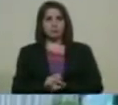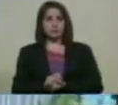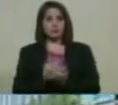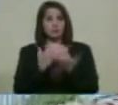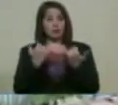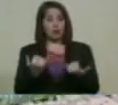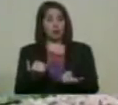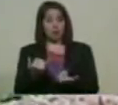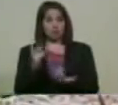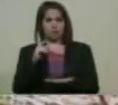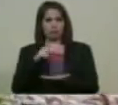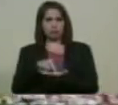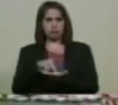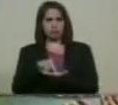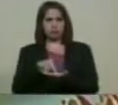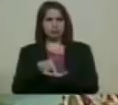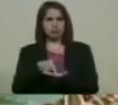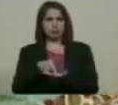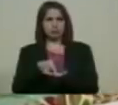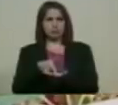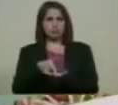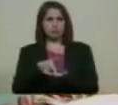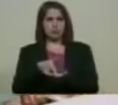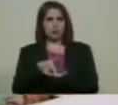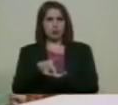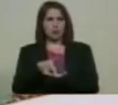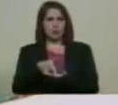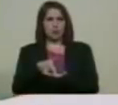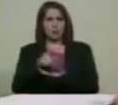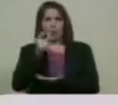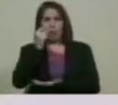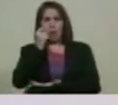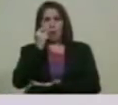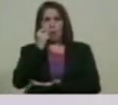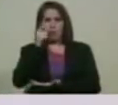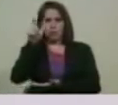la palabra a Patricio Rivera.